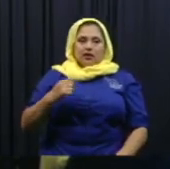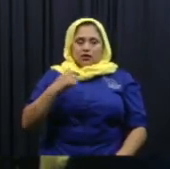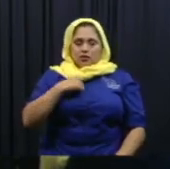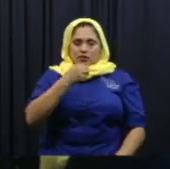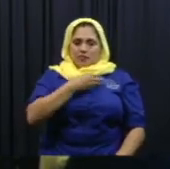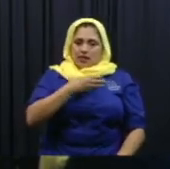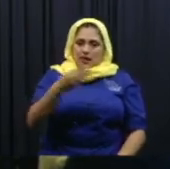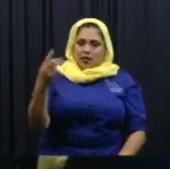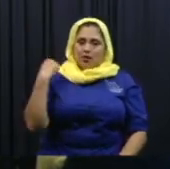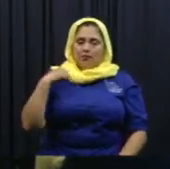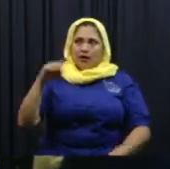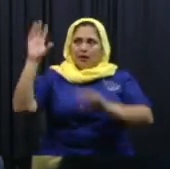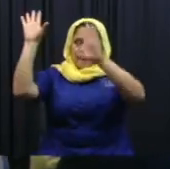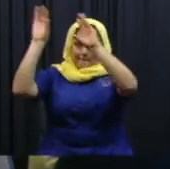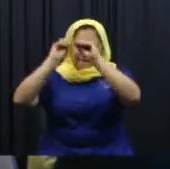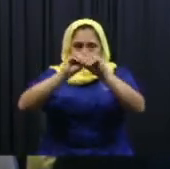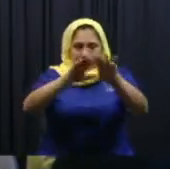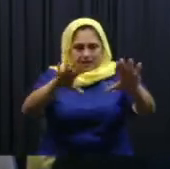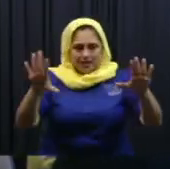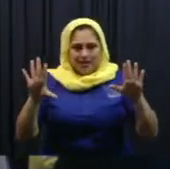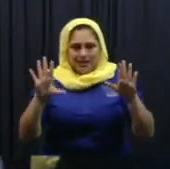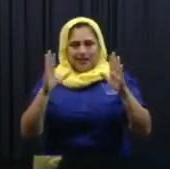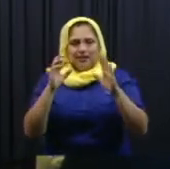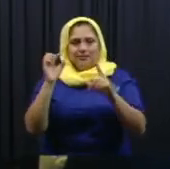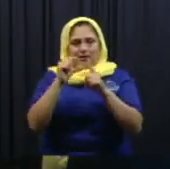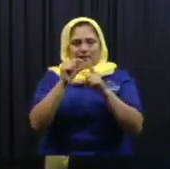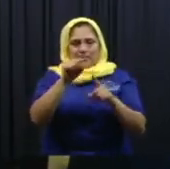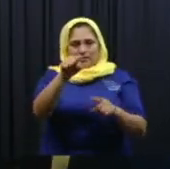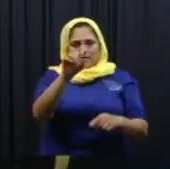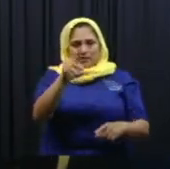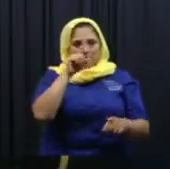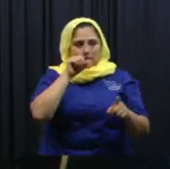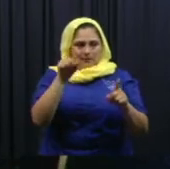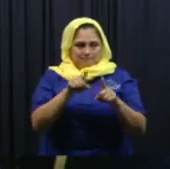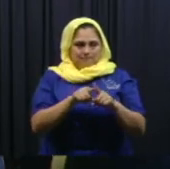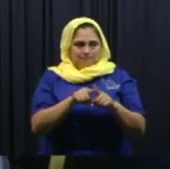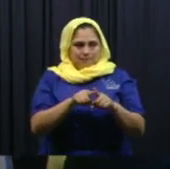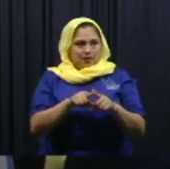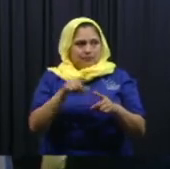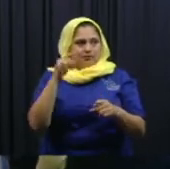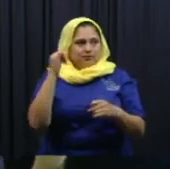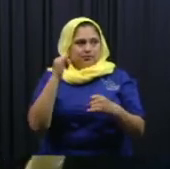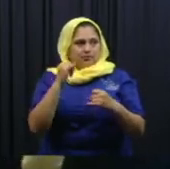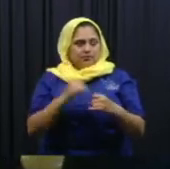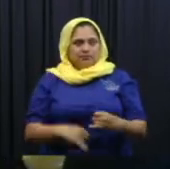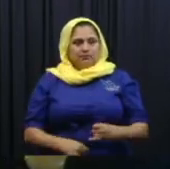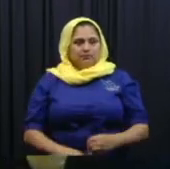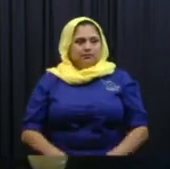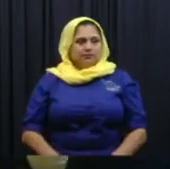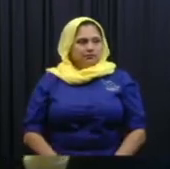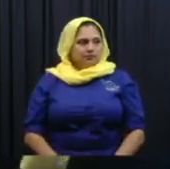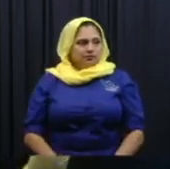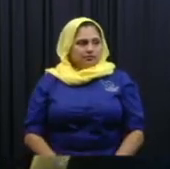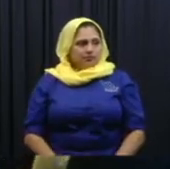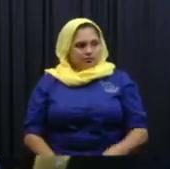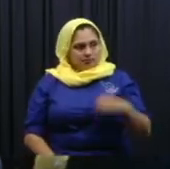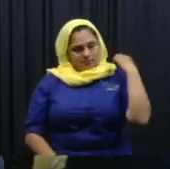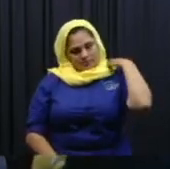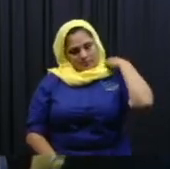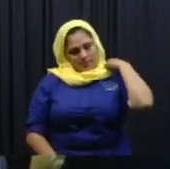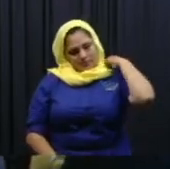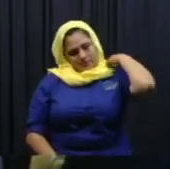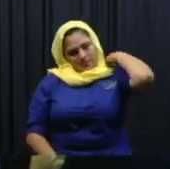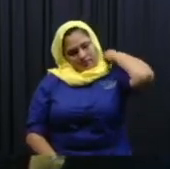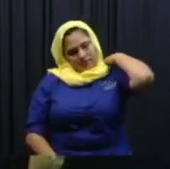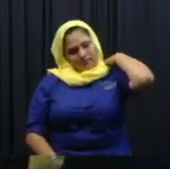para administrarle la palabra a usted también bueno Ya basta de tanto mi hermano Okay entonces saben